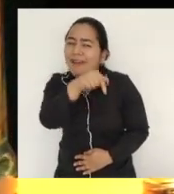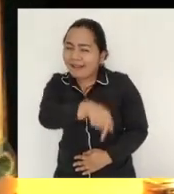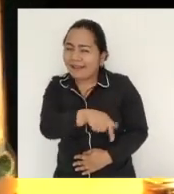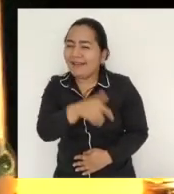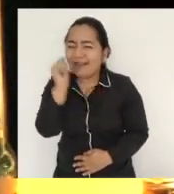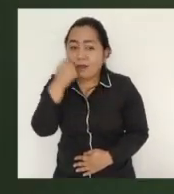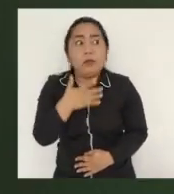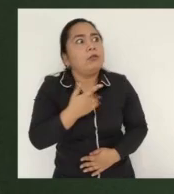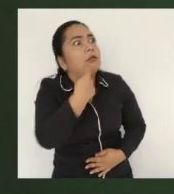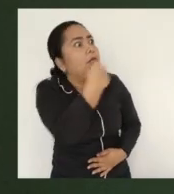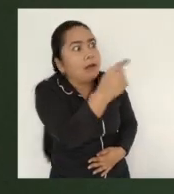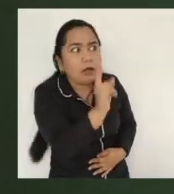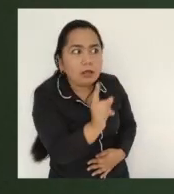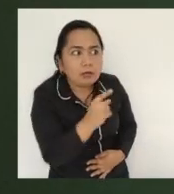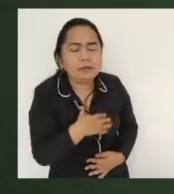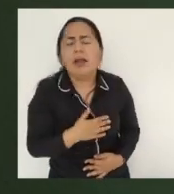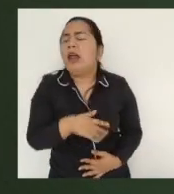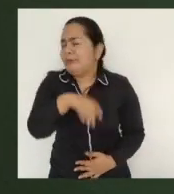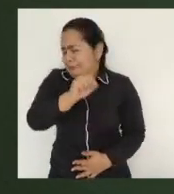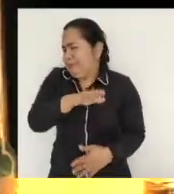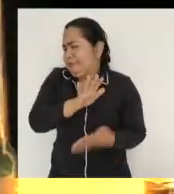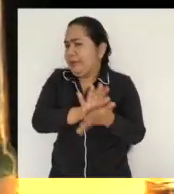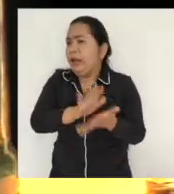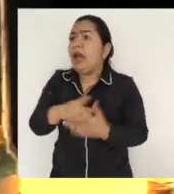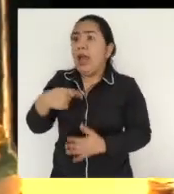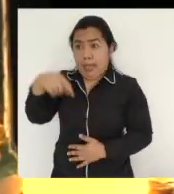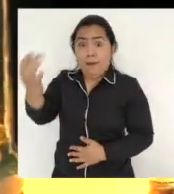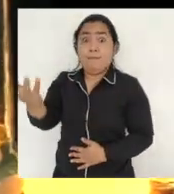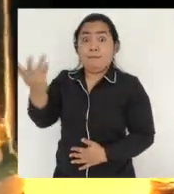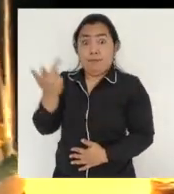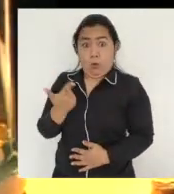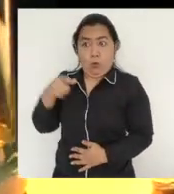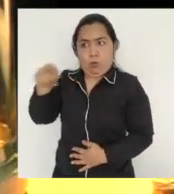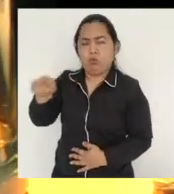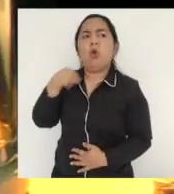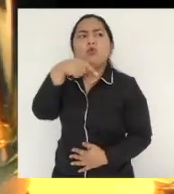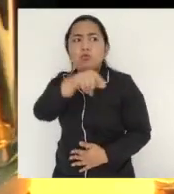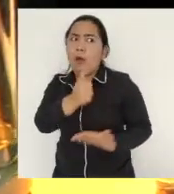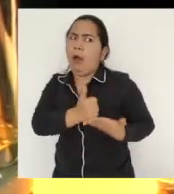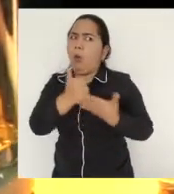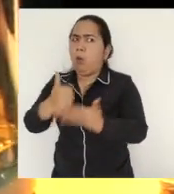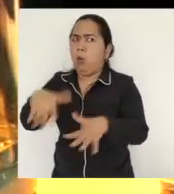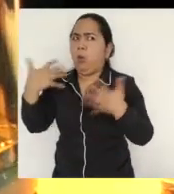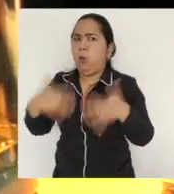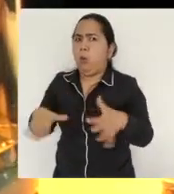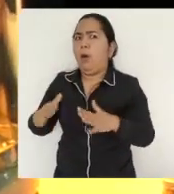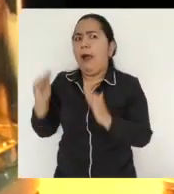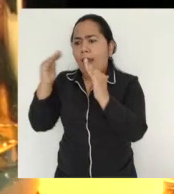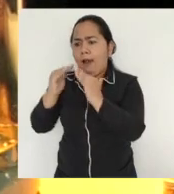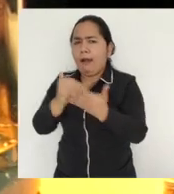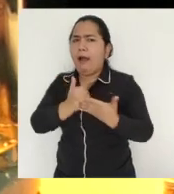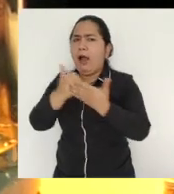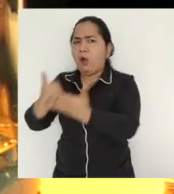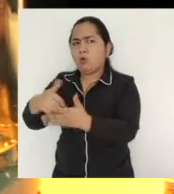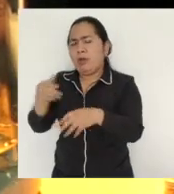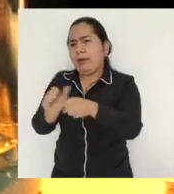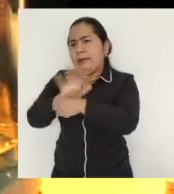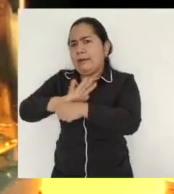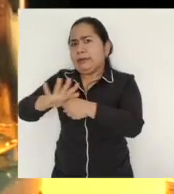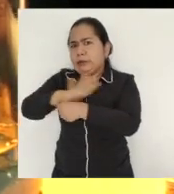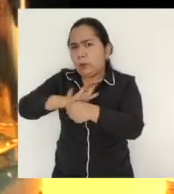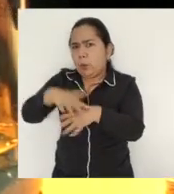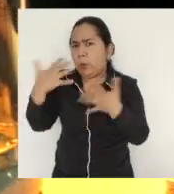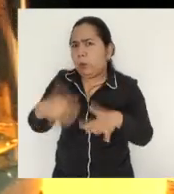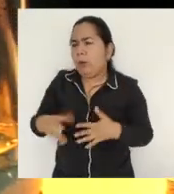las muchachas. Ni le voy a contar. Sí, pero ella pues me estaba contando que usted había sido de gran ayuda allá en la casa en